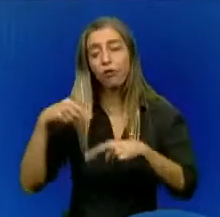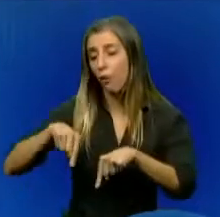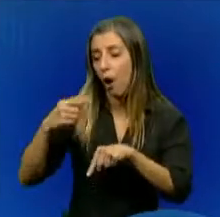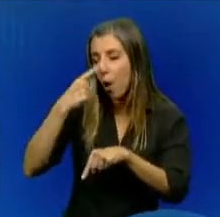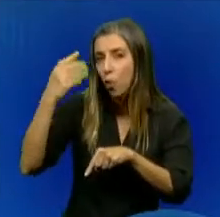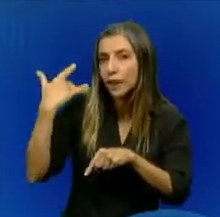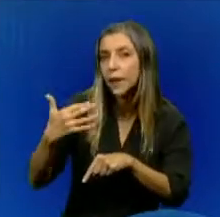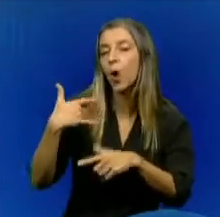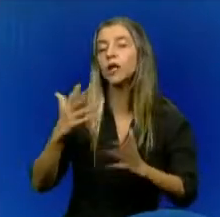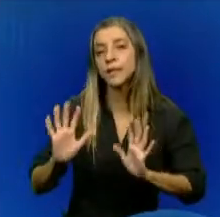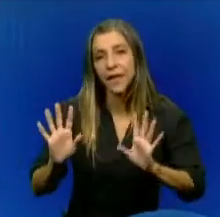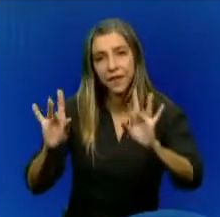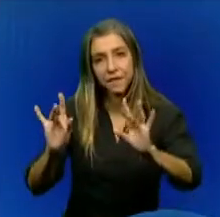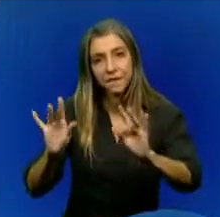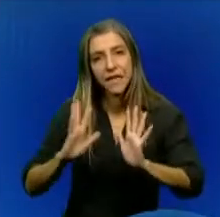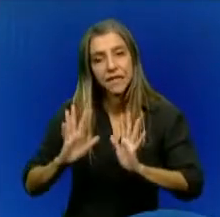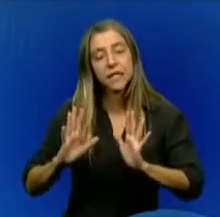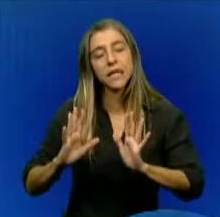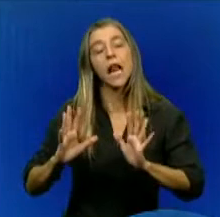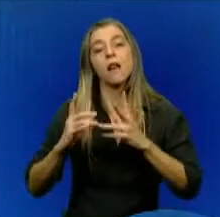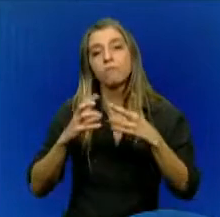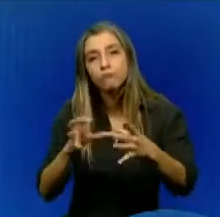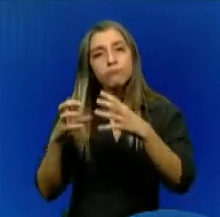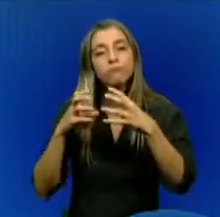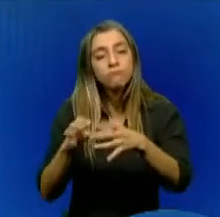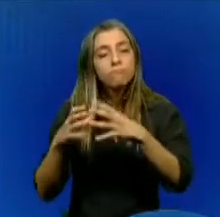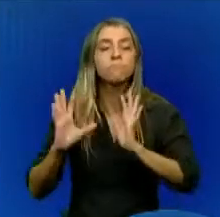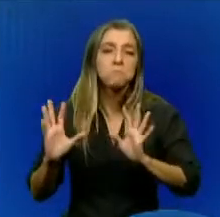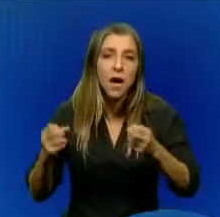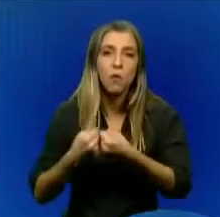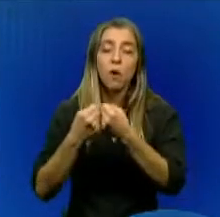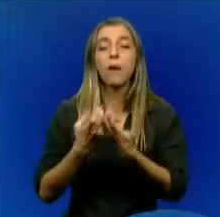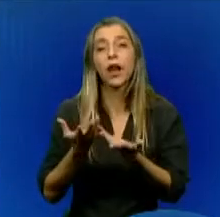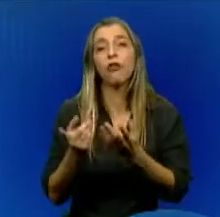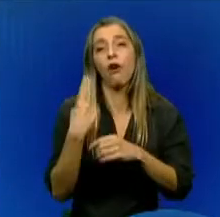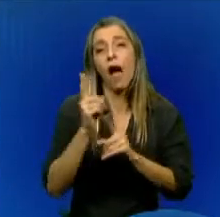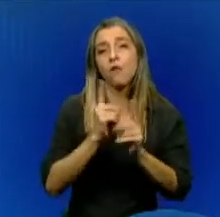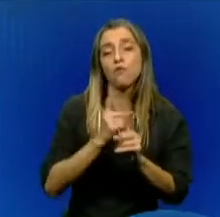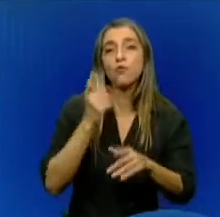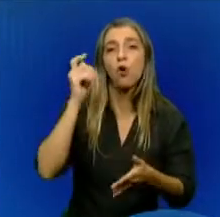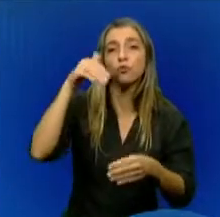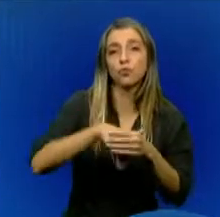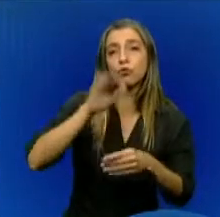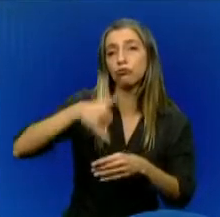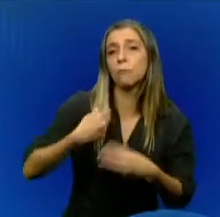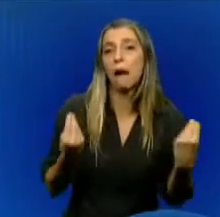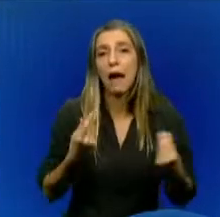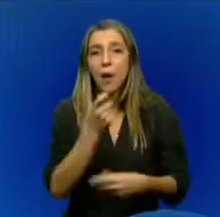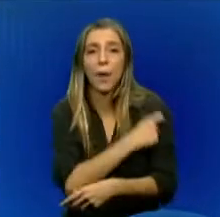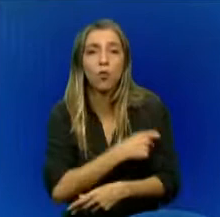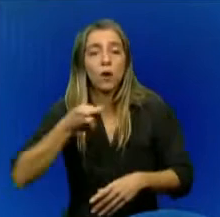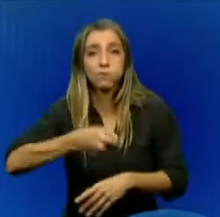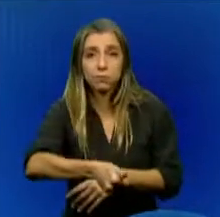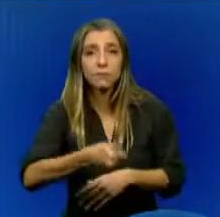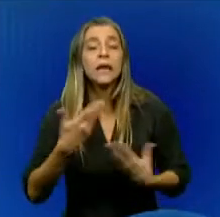vez más difíciles de obtener. Y entonces, aquellos que votamos para poder comprar vacunas, encontramos cuando las vacunas